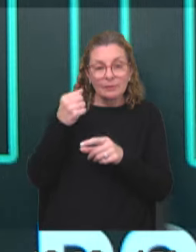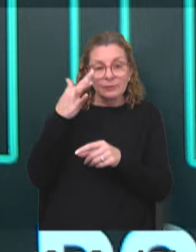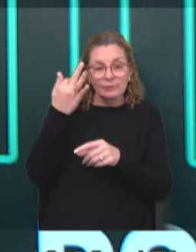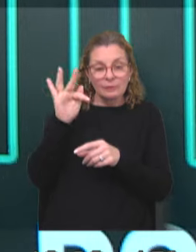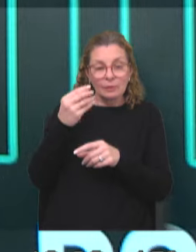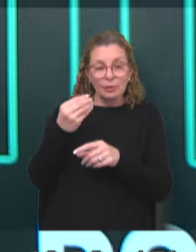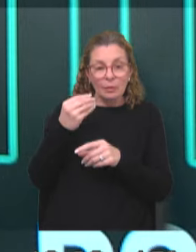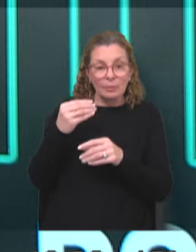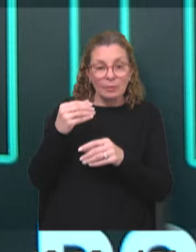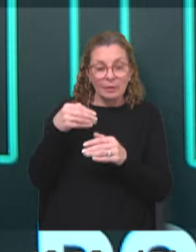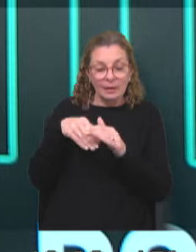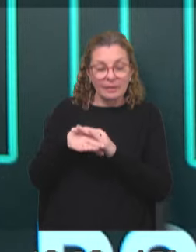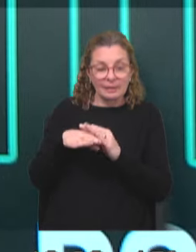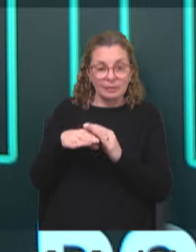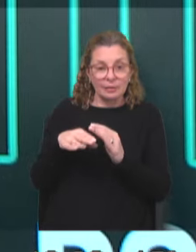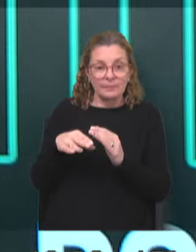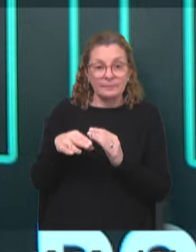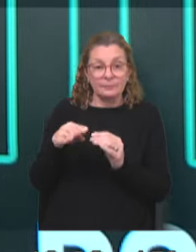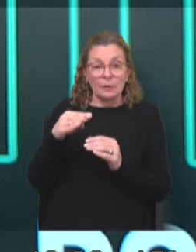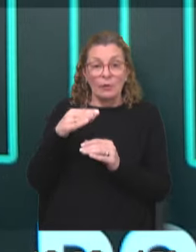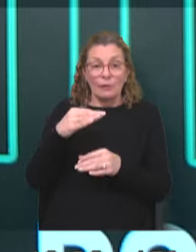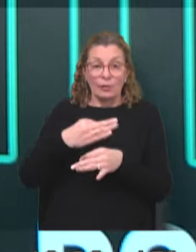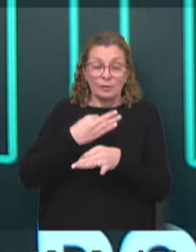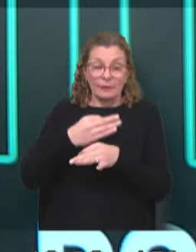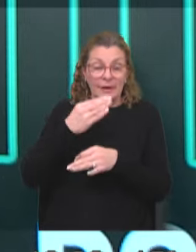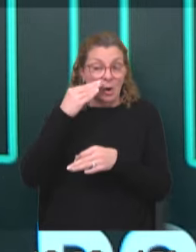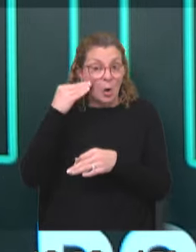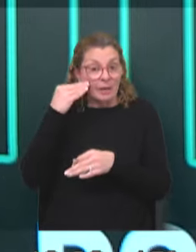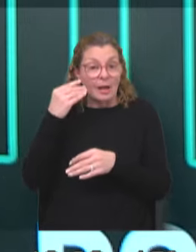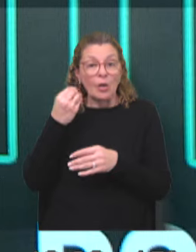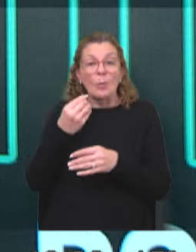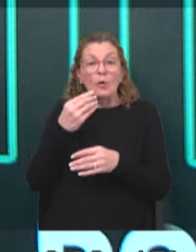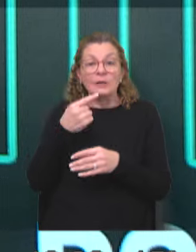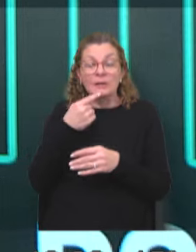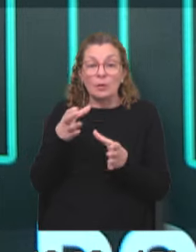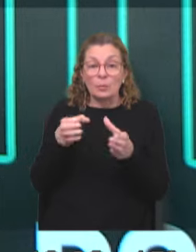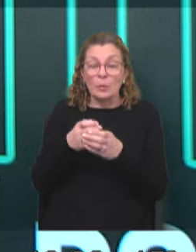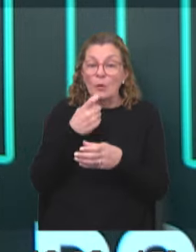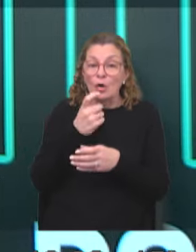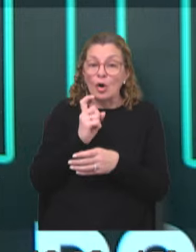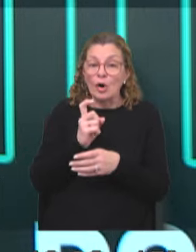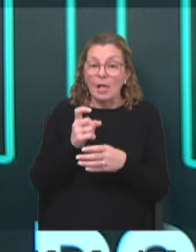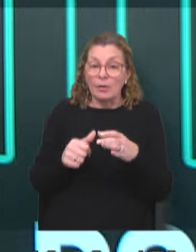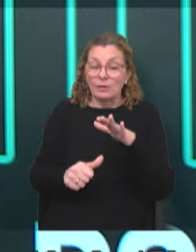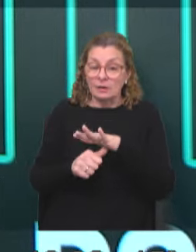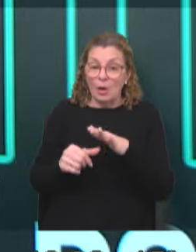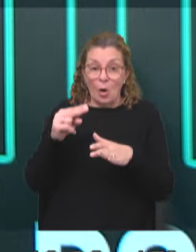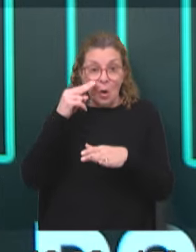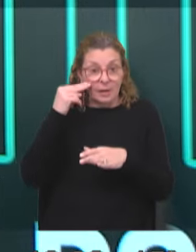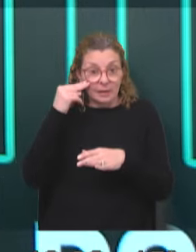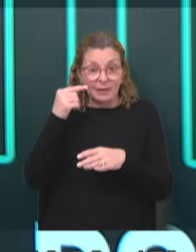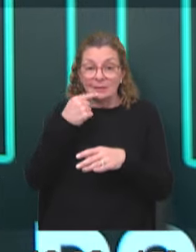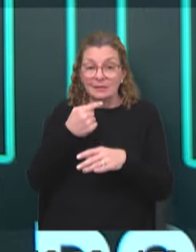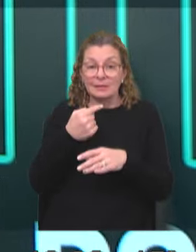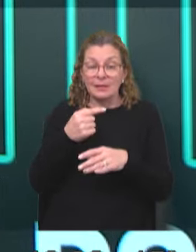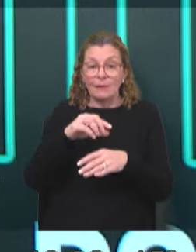Cómo son los pesos internos entre bordaberry y Ojeda porque puede quedar un partido Colorado con un liderazgo de Ojeda con un liderazgo de